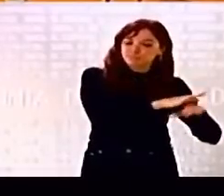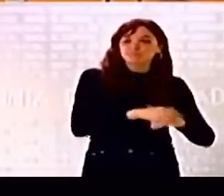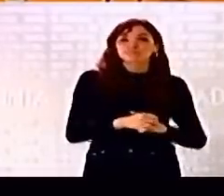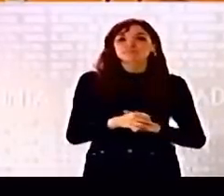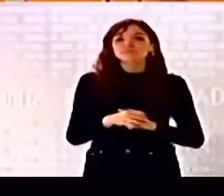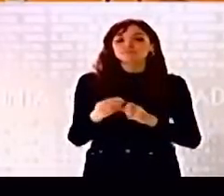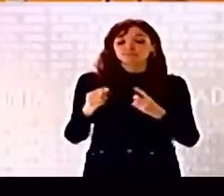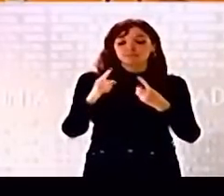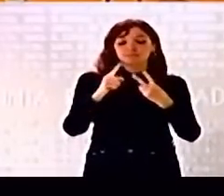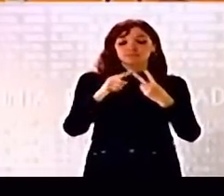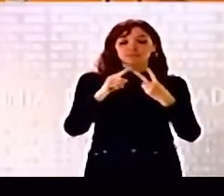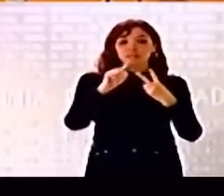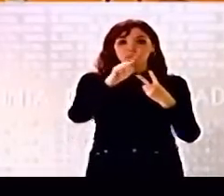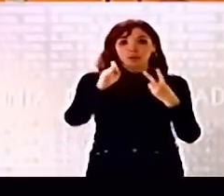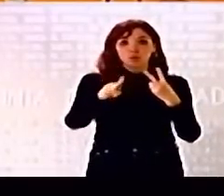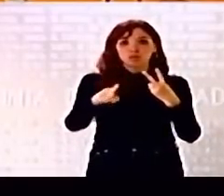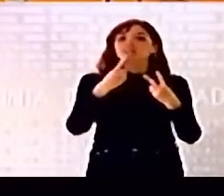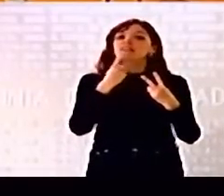en máximo, mire usted,